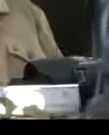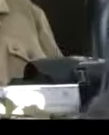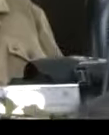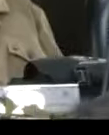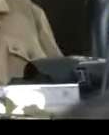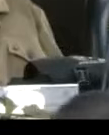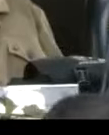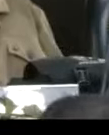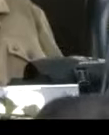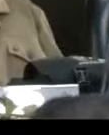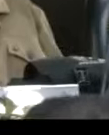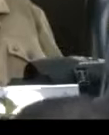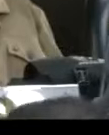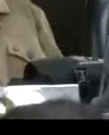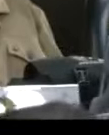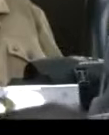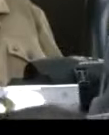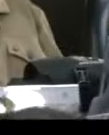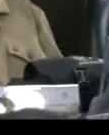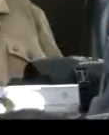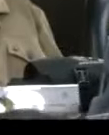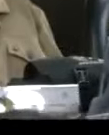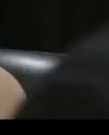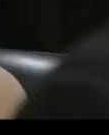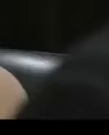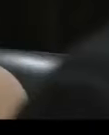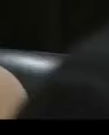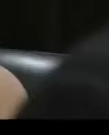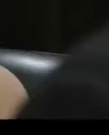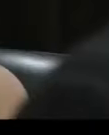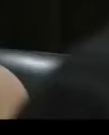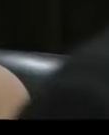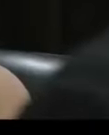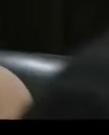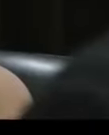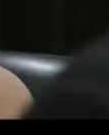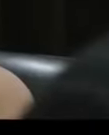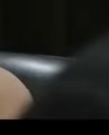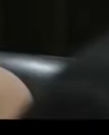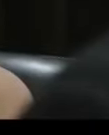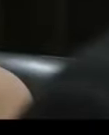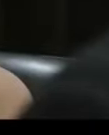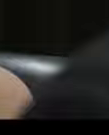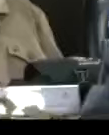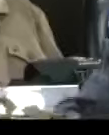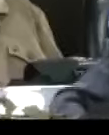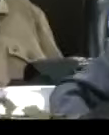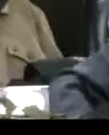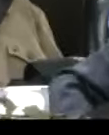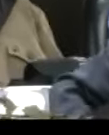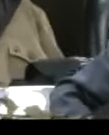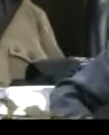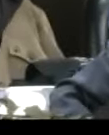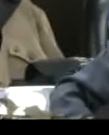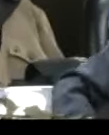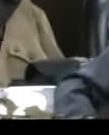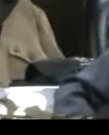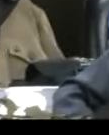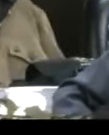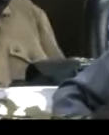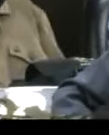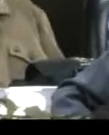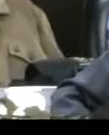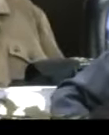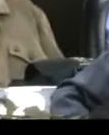lo que necesitamos de manera libre. Y es algo que no ocurrió solicitado por nadie que milite en los